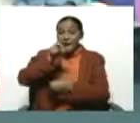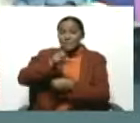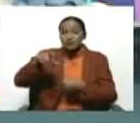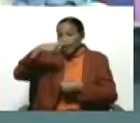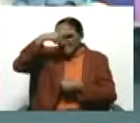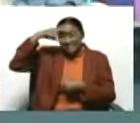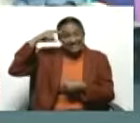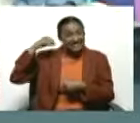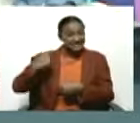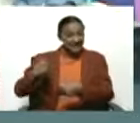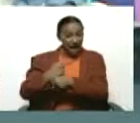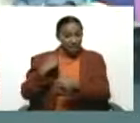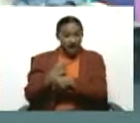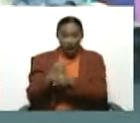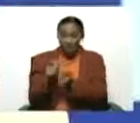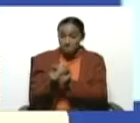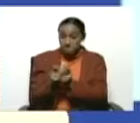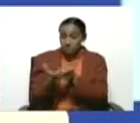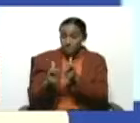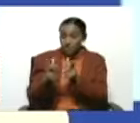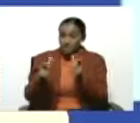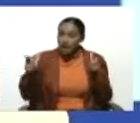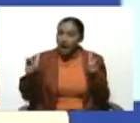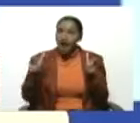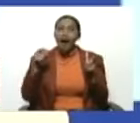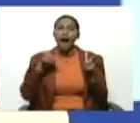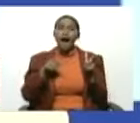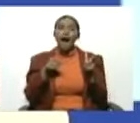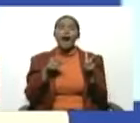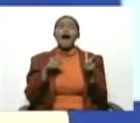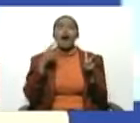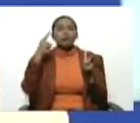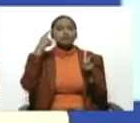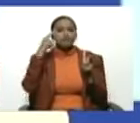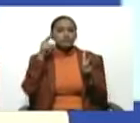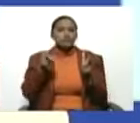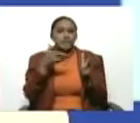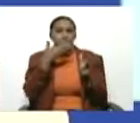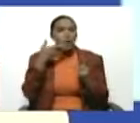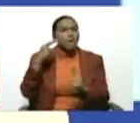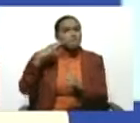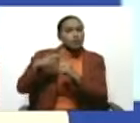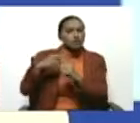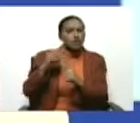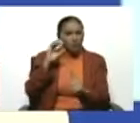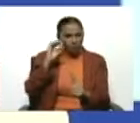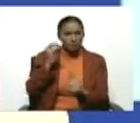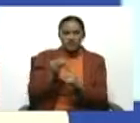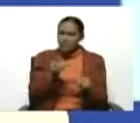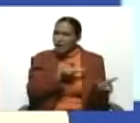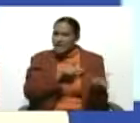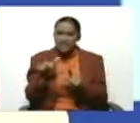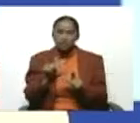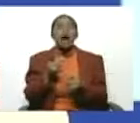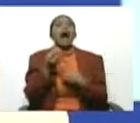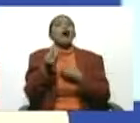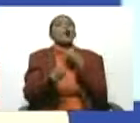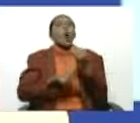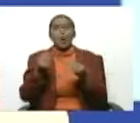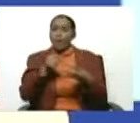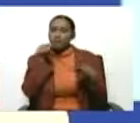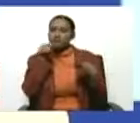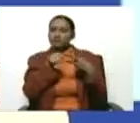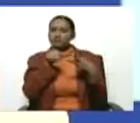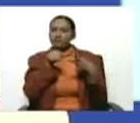trabajadores luego se trata de cómo acumular esos factores positivos Cómo puedes desarrollar